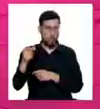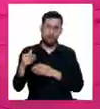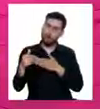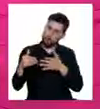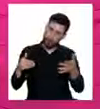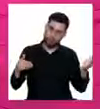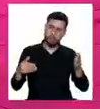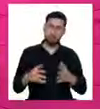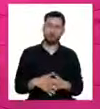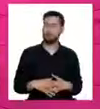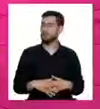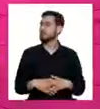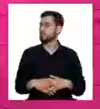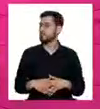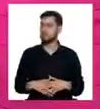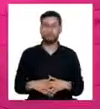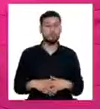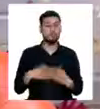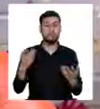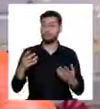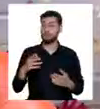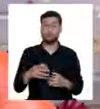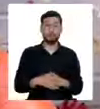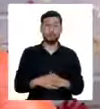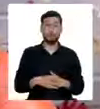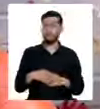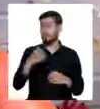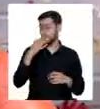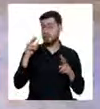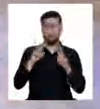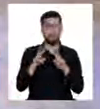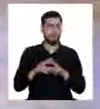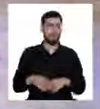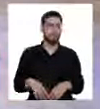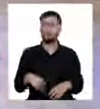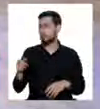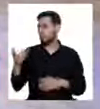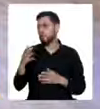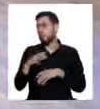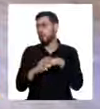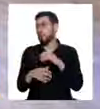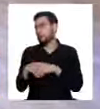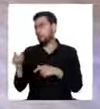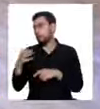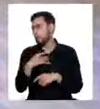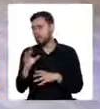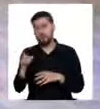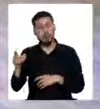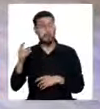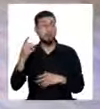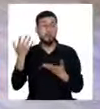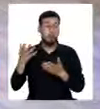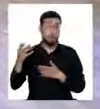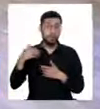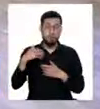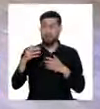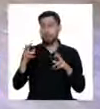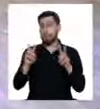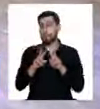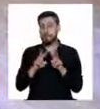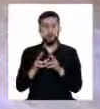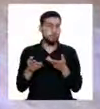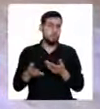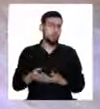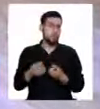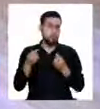la conducción, ¿no? Sí. Porque... mejor es la virtual. Pero... es para con lo que tú te sientas cómodo. Sí. Si te entiendes con lo virtual, te